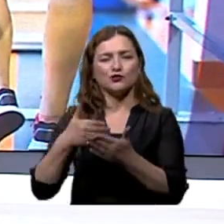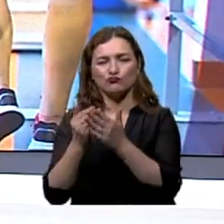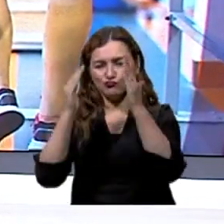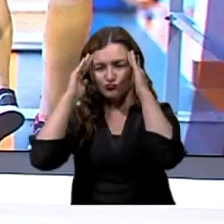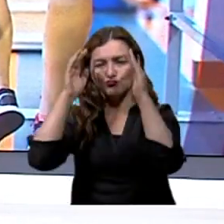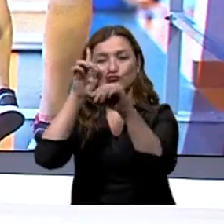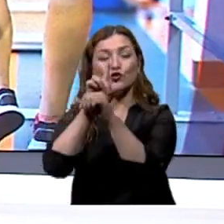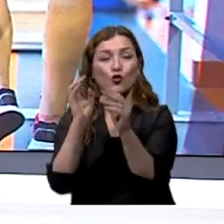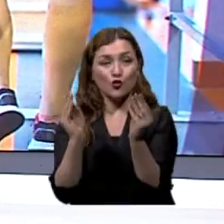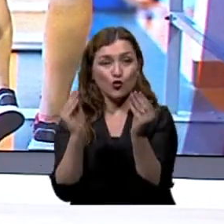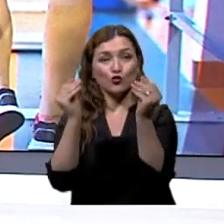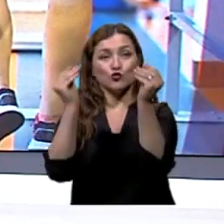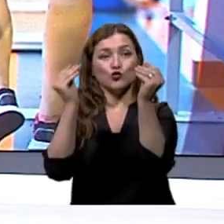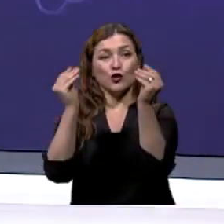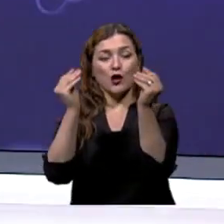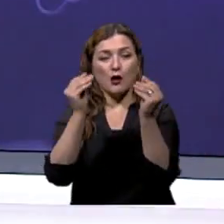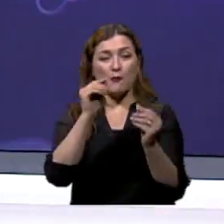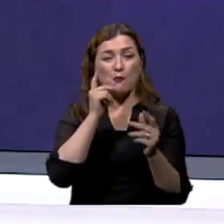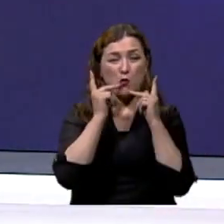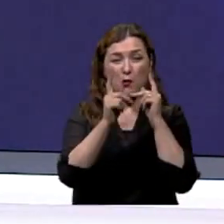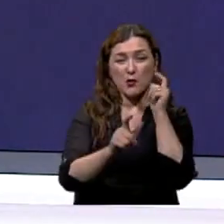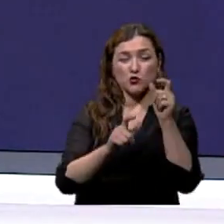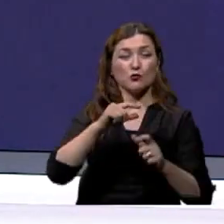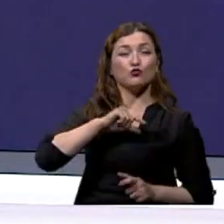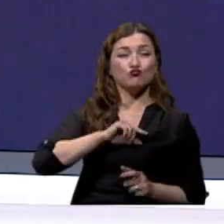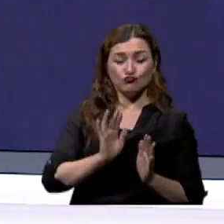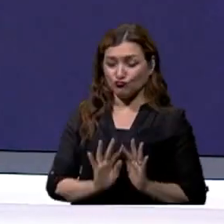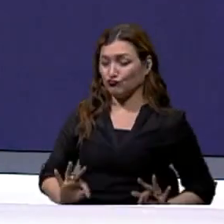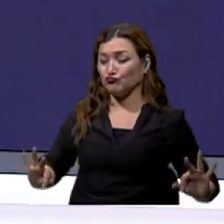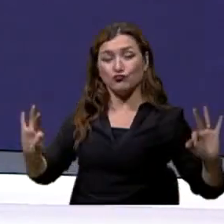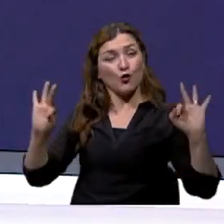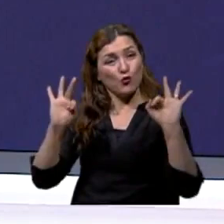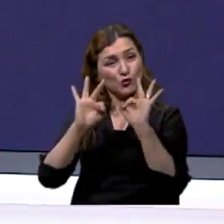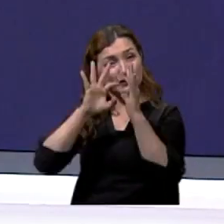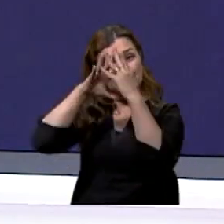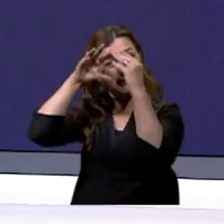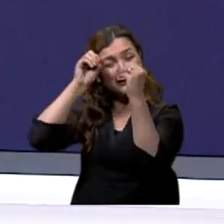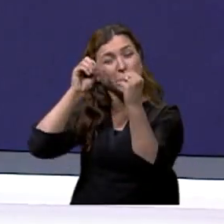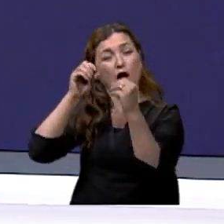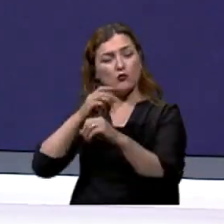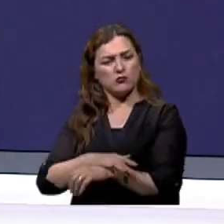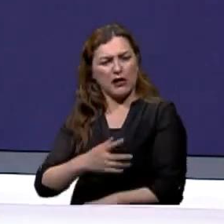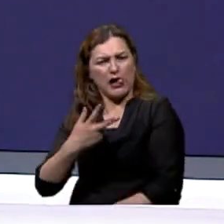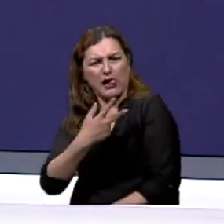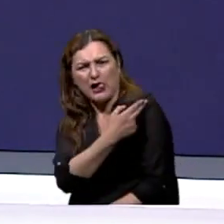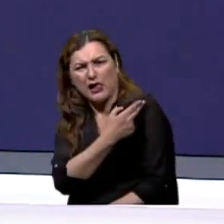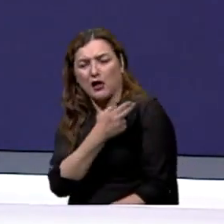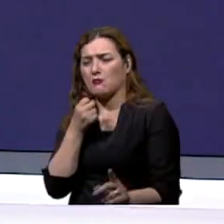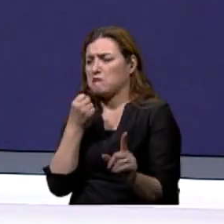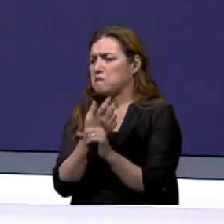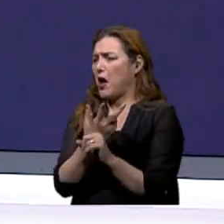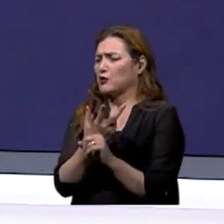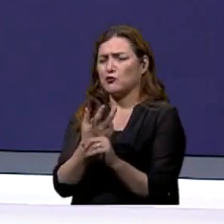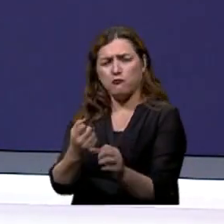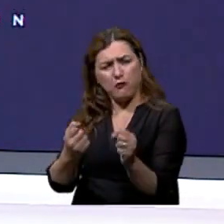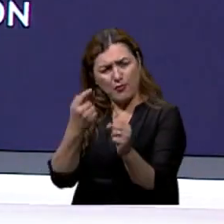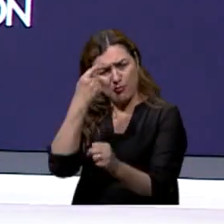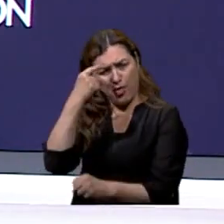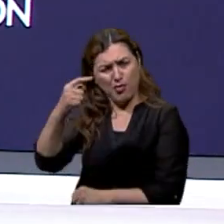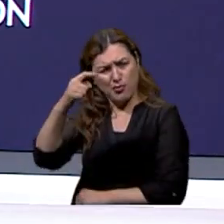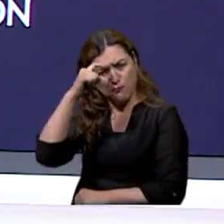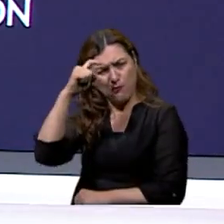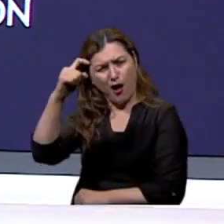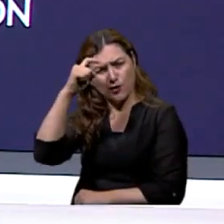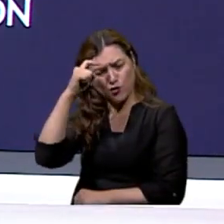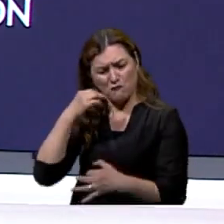calidad y la conciencia pública son claves. Es importante entender que perder una extremidad tiene un impacto muy severo y profundo desde